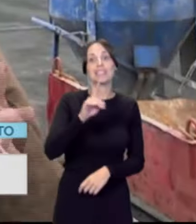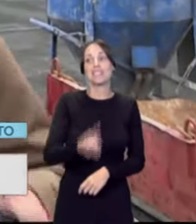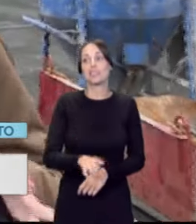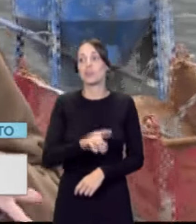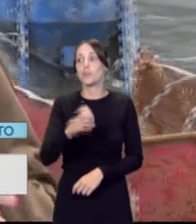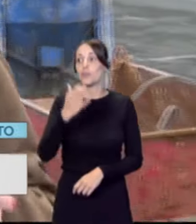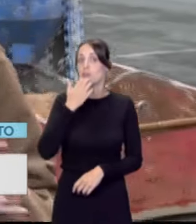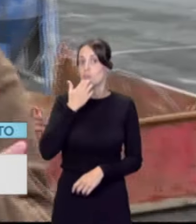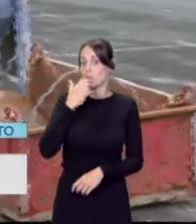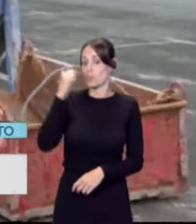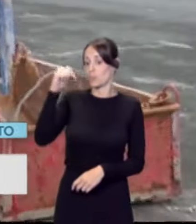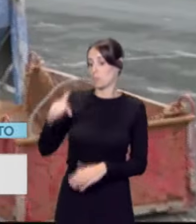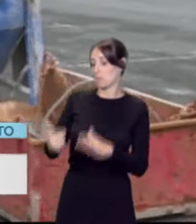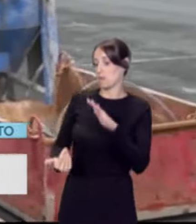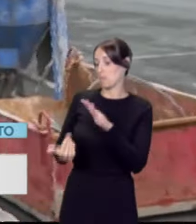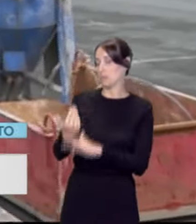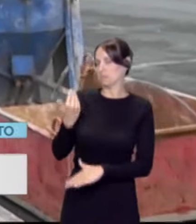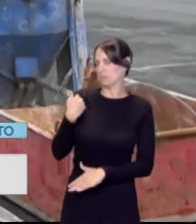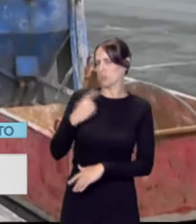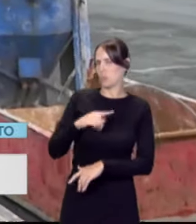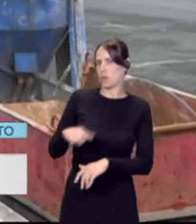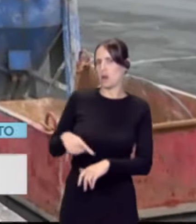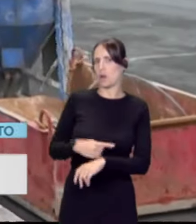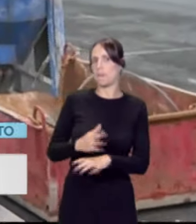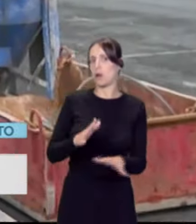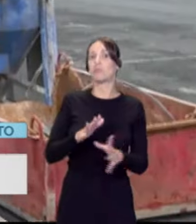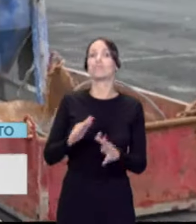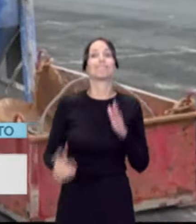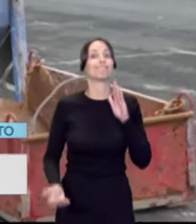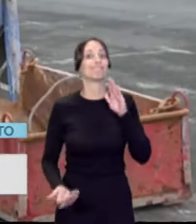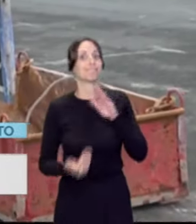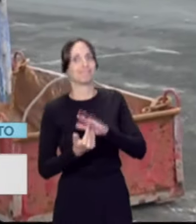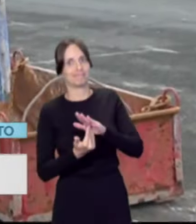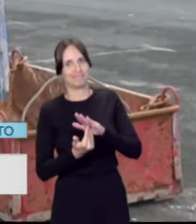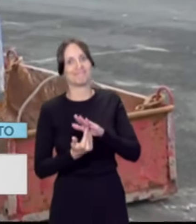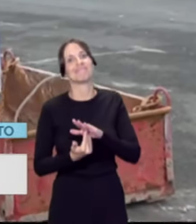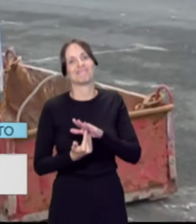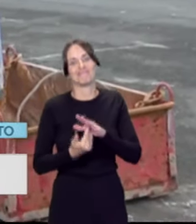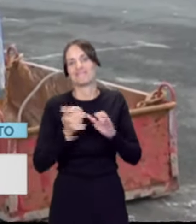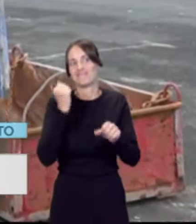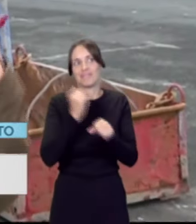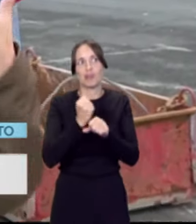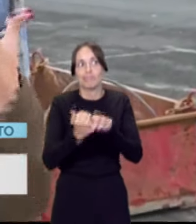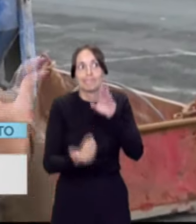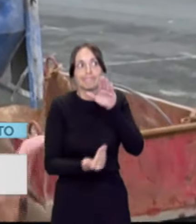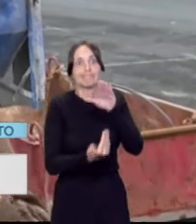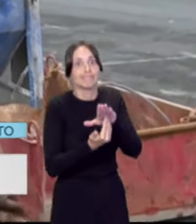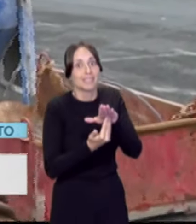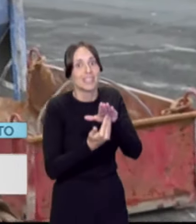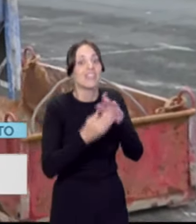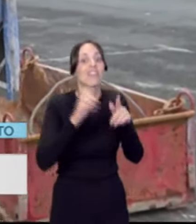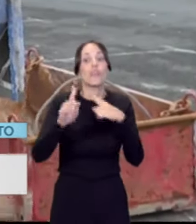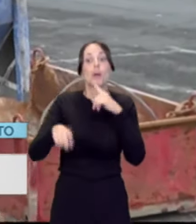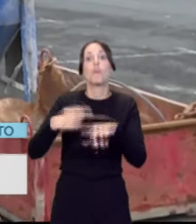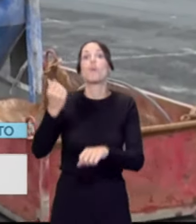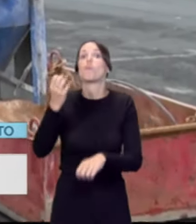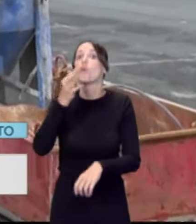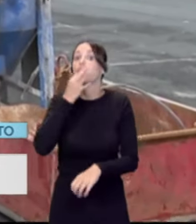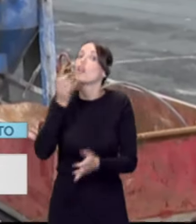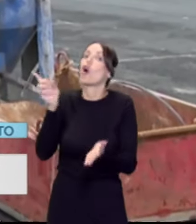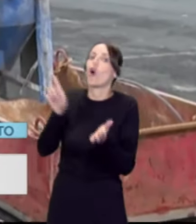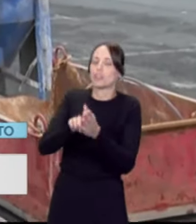ahora por la mañana, hace cosa de una hora, pues pararon los trabajos en esta mañana y se tendrán que retomar esta tarde